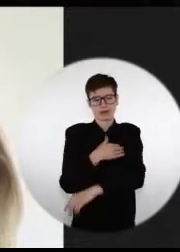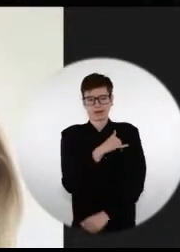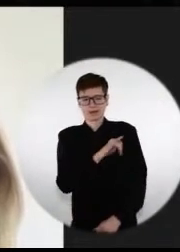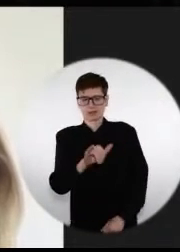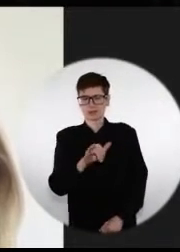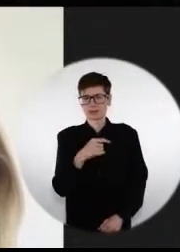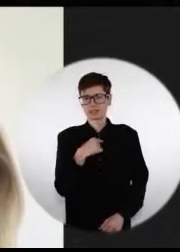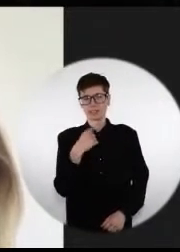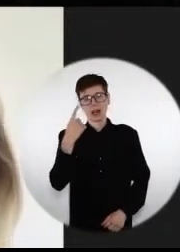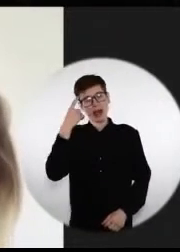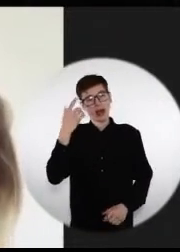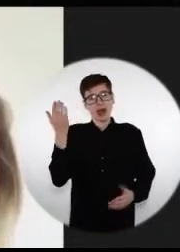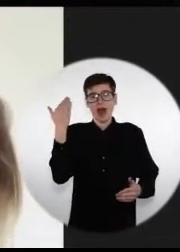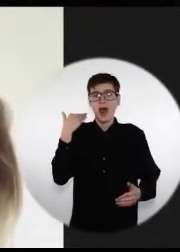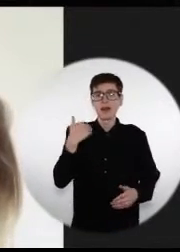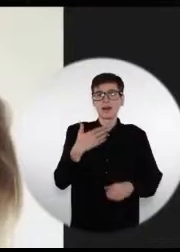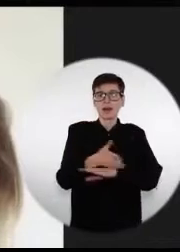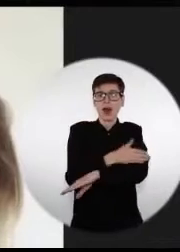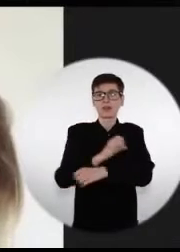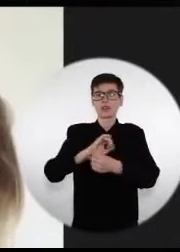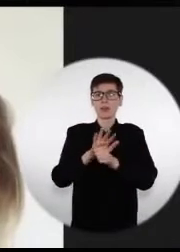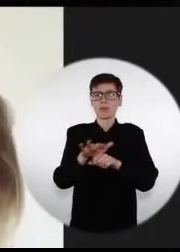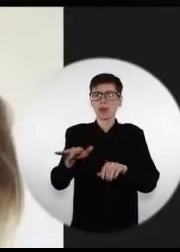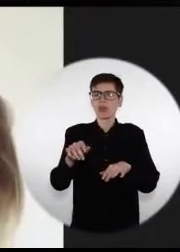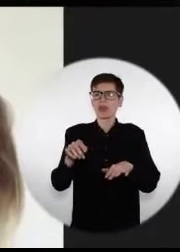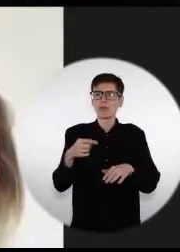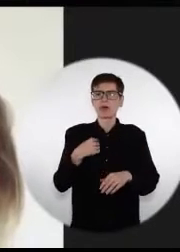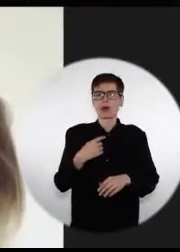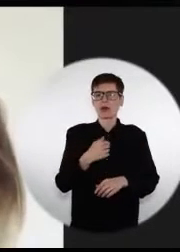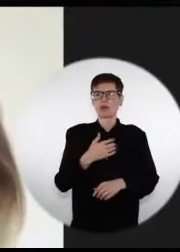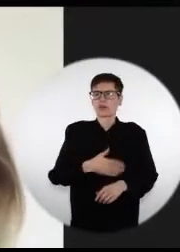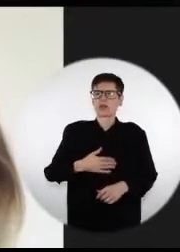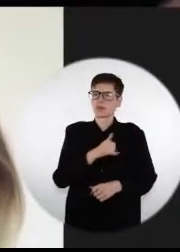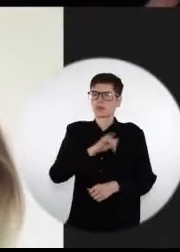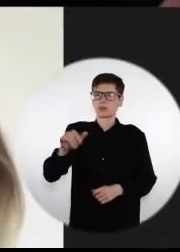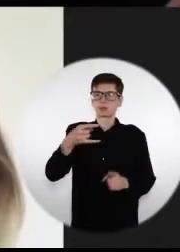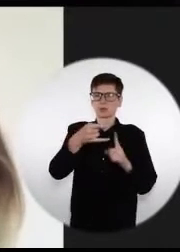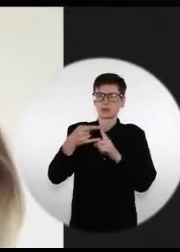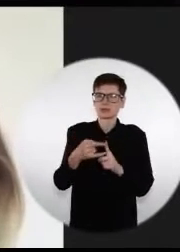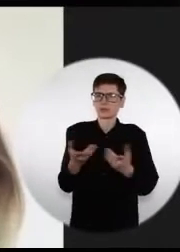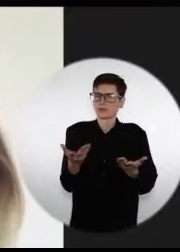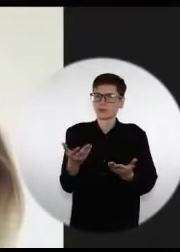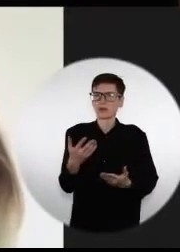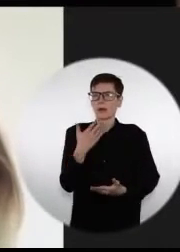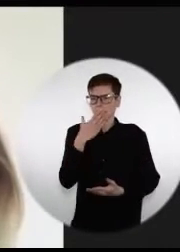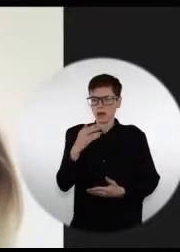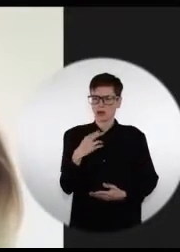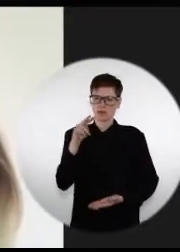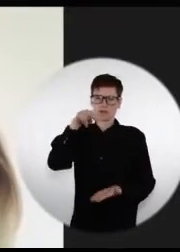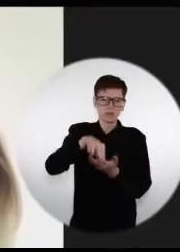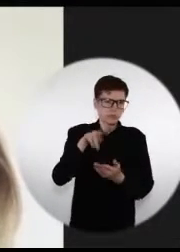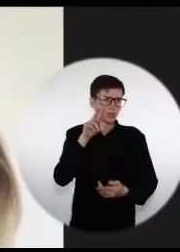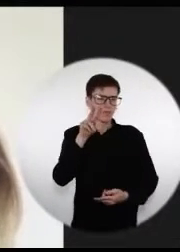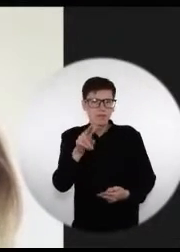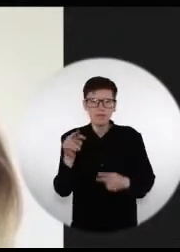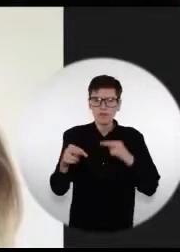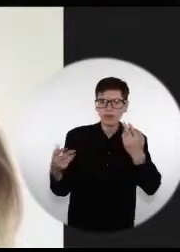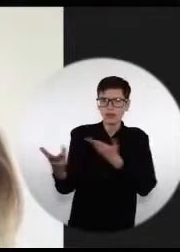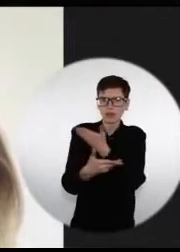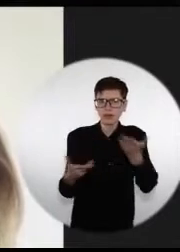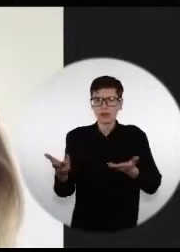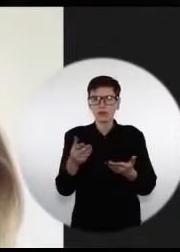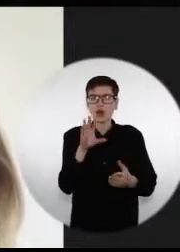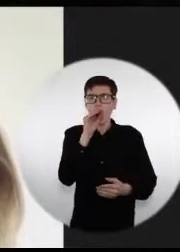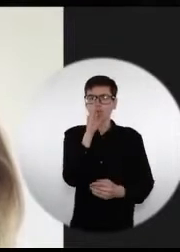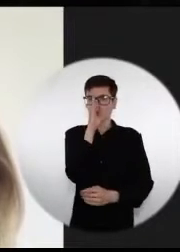hacerlo y no sé pues todos hemos sido reacción yo personalmente soy reacio a juntarme por su antes de la